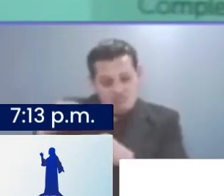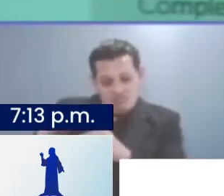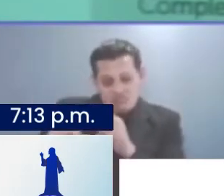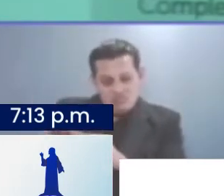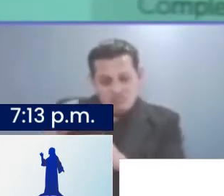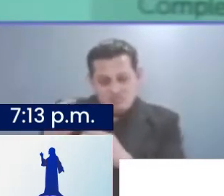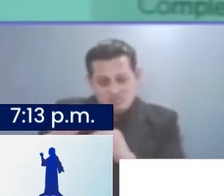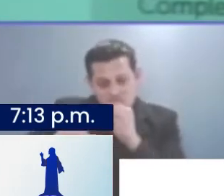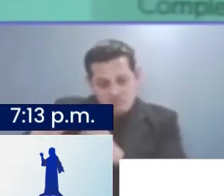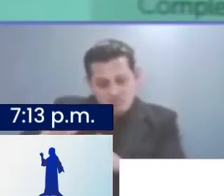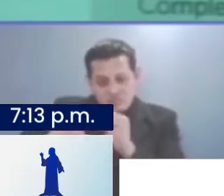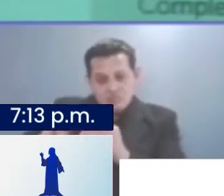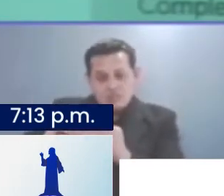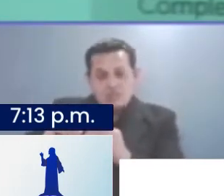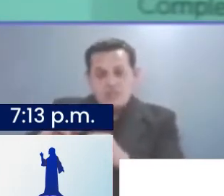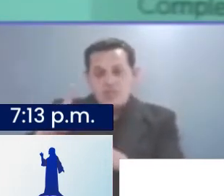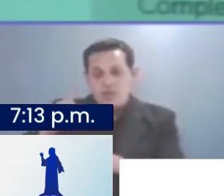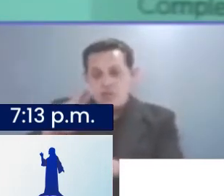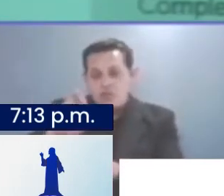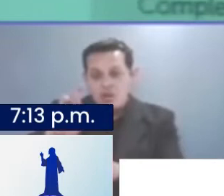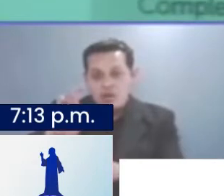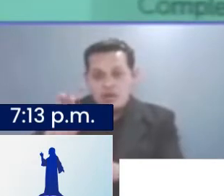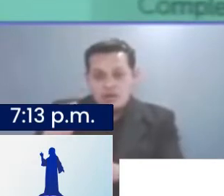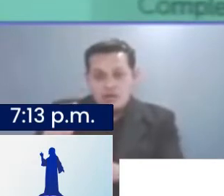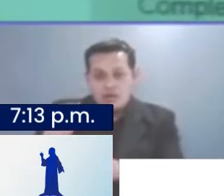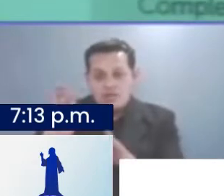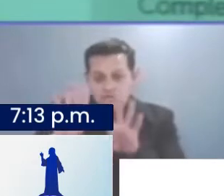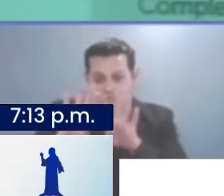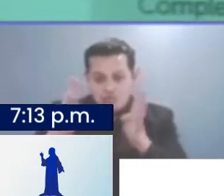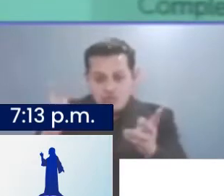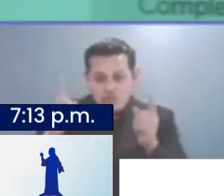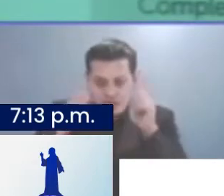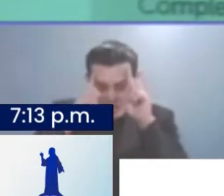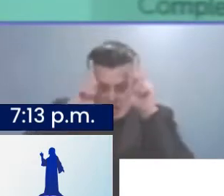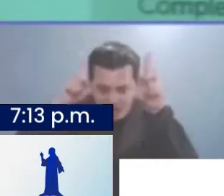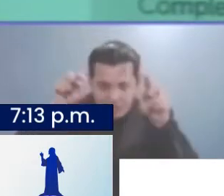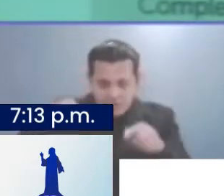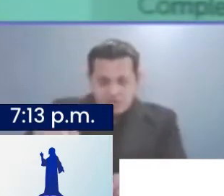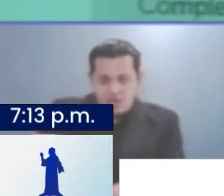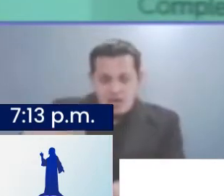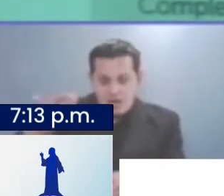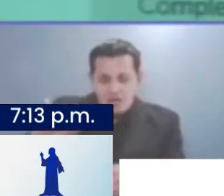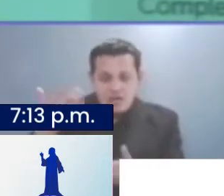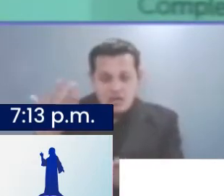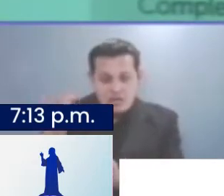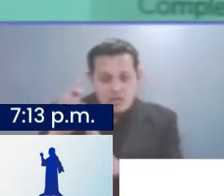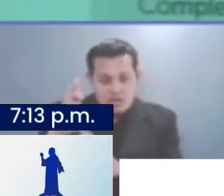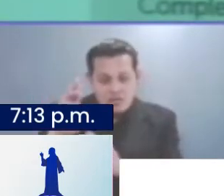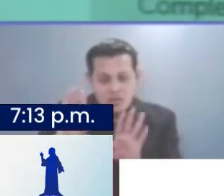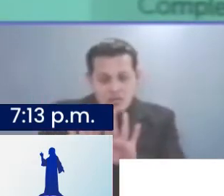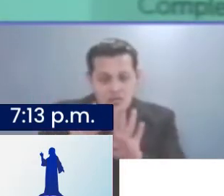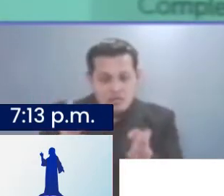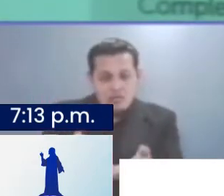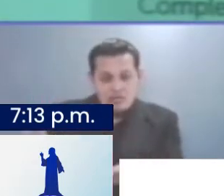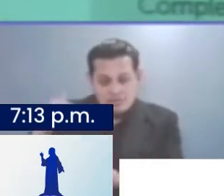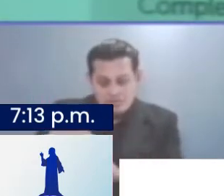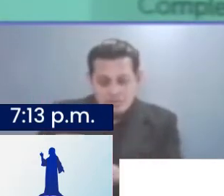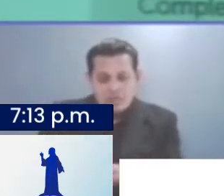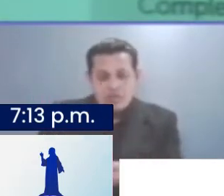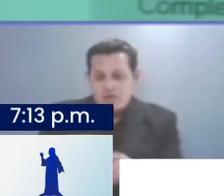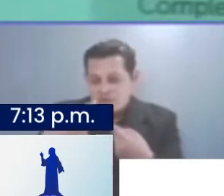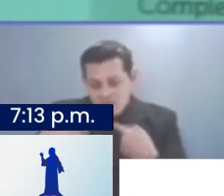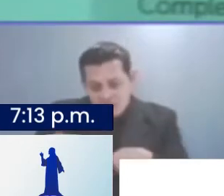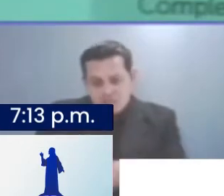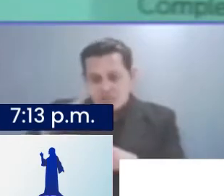Centro Recreativo Puerta del Diablo, que esperamos ya poderlo abrir en este año. Y por supuesto, también estamos